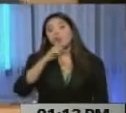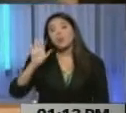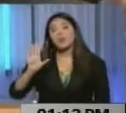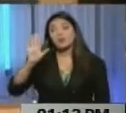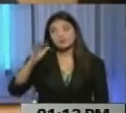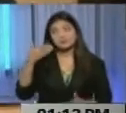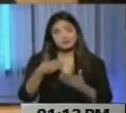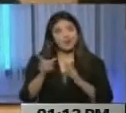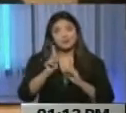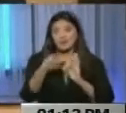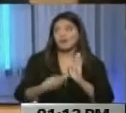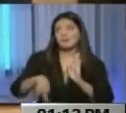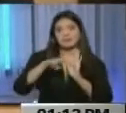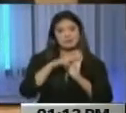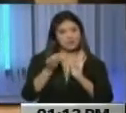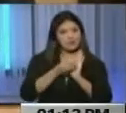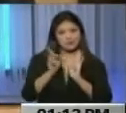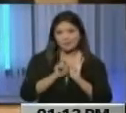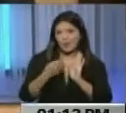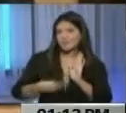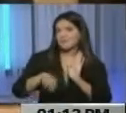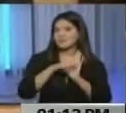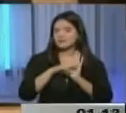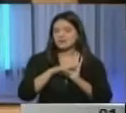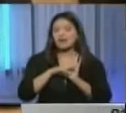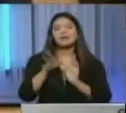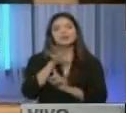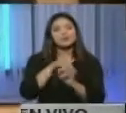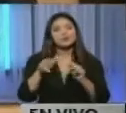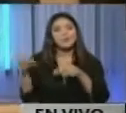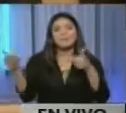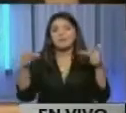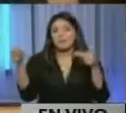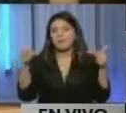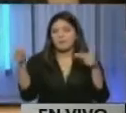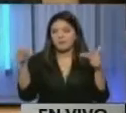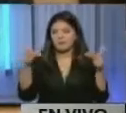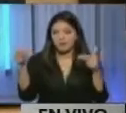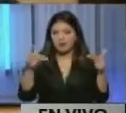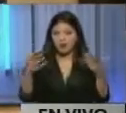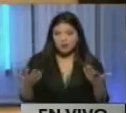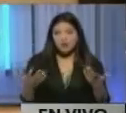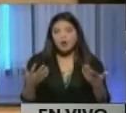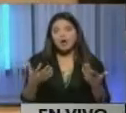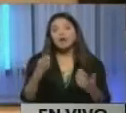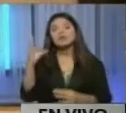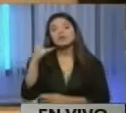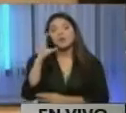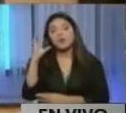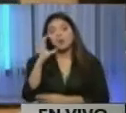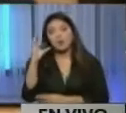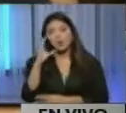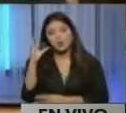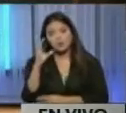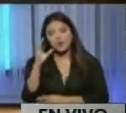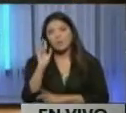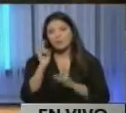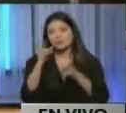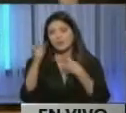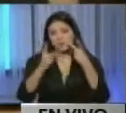de no repetición de los hechos que contribuyeron al enfrentamiento armado entre los colombianos por razones